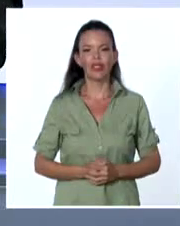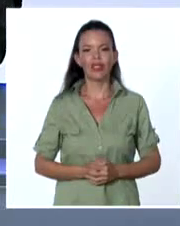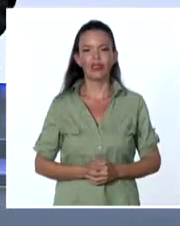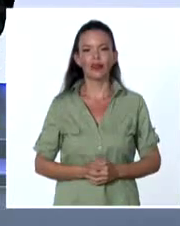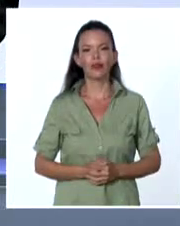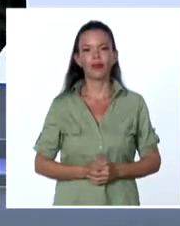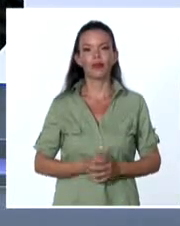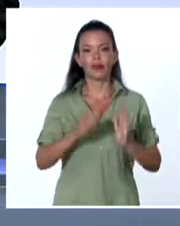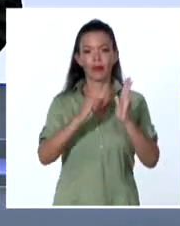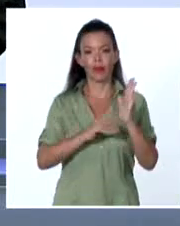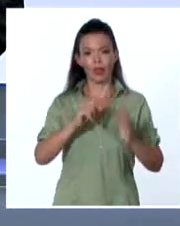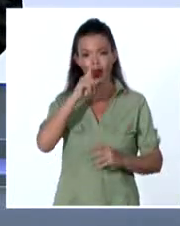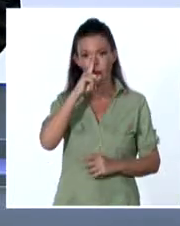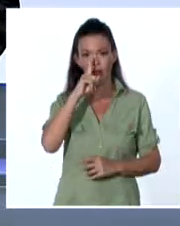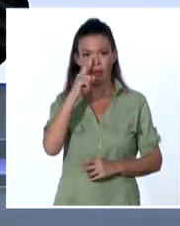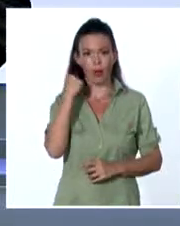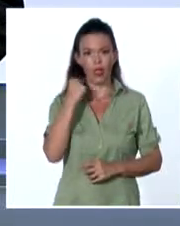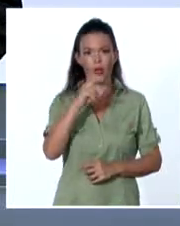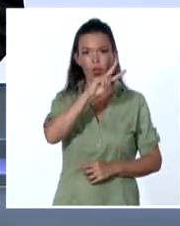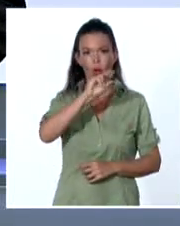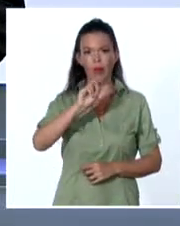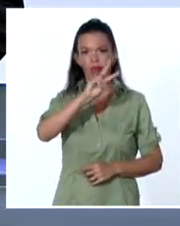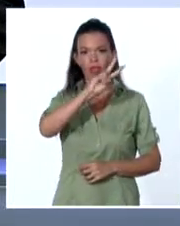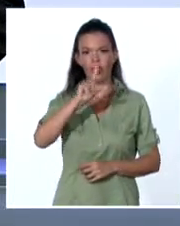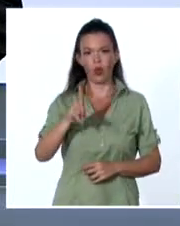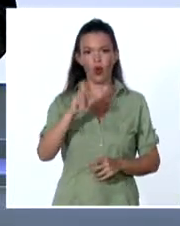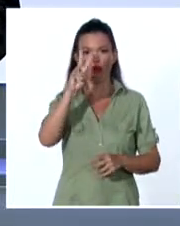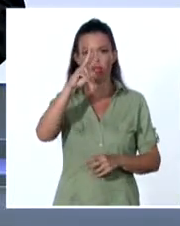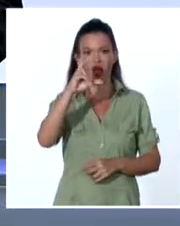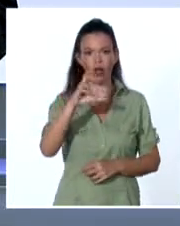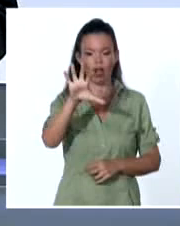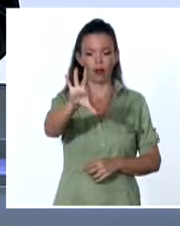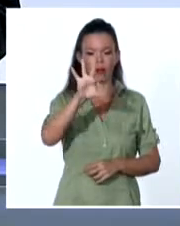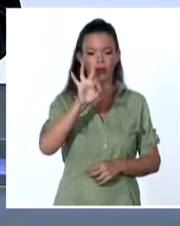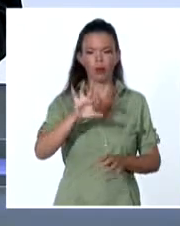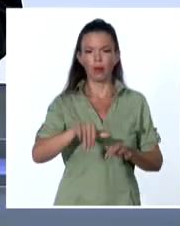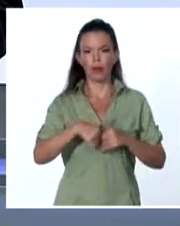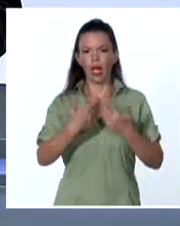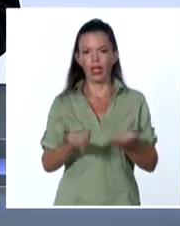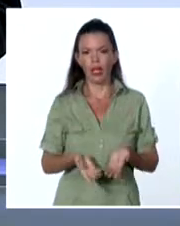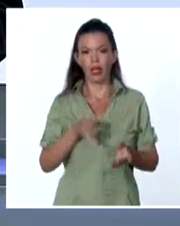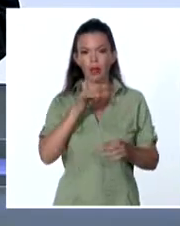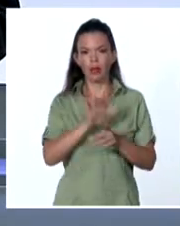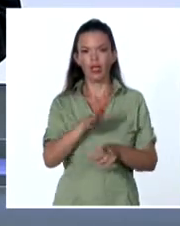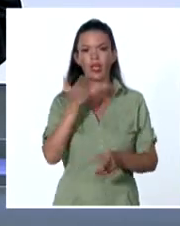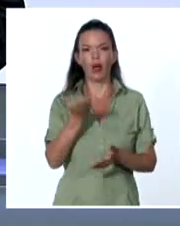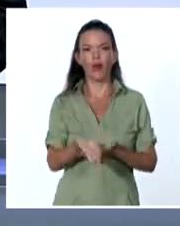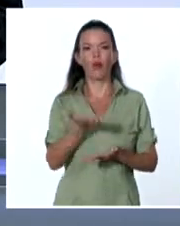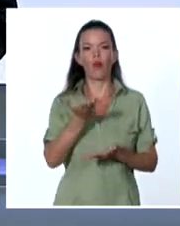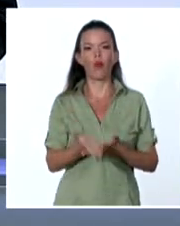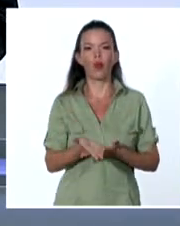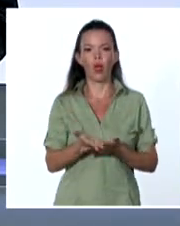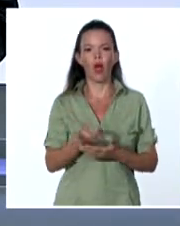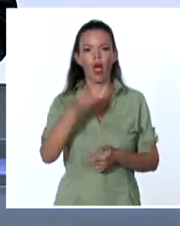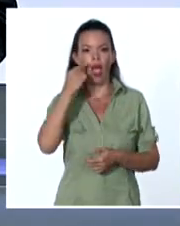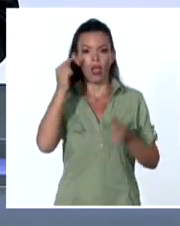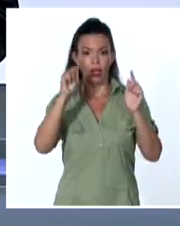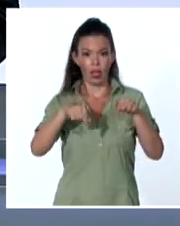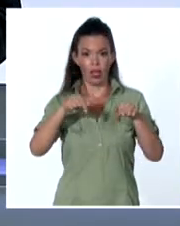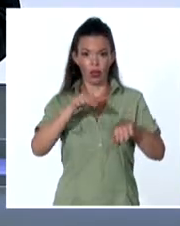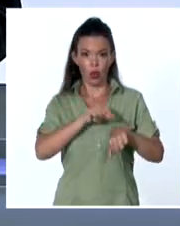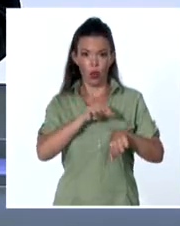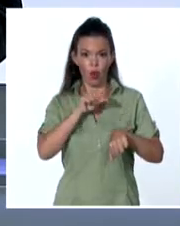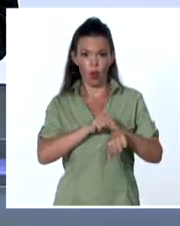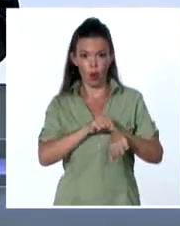En 2021, Villa Clara fue escogida para ofrecer el servicio de caja extra como prueba piloto. En la actualidad es una de las provincias que se destaca por